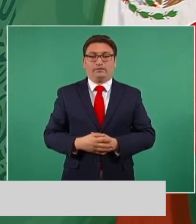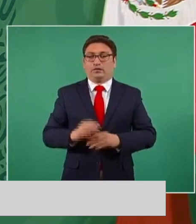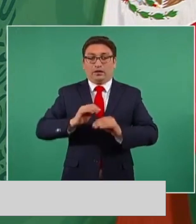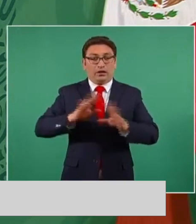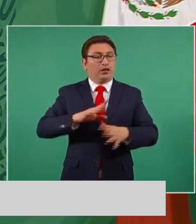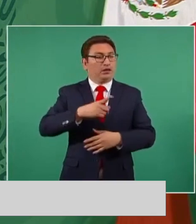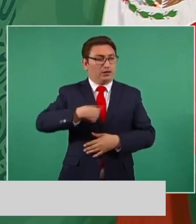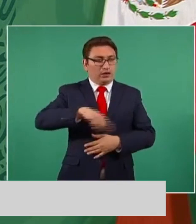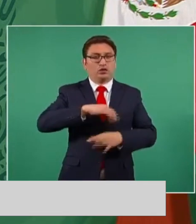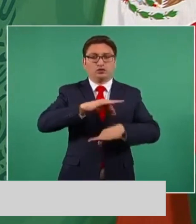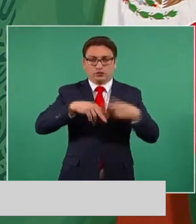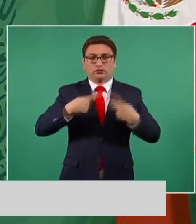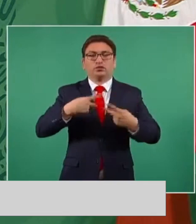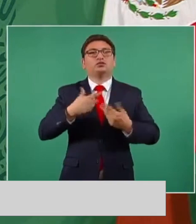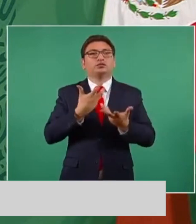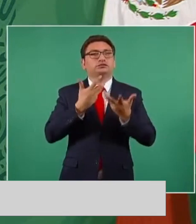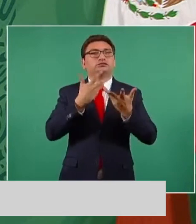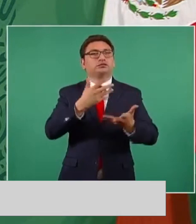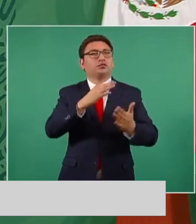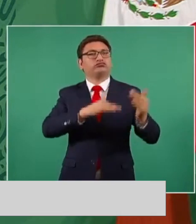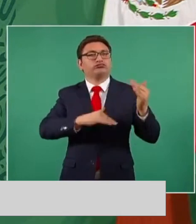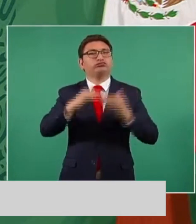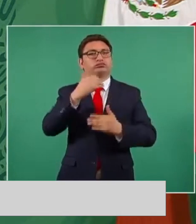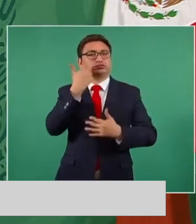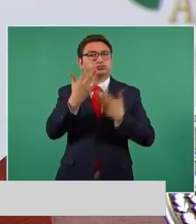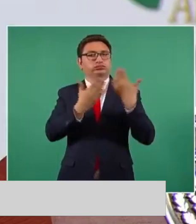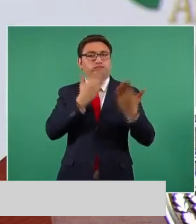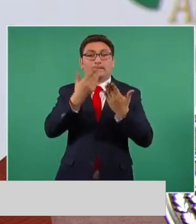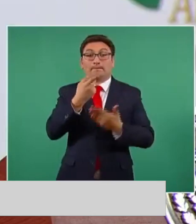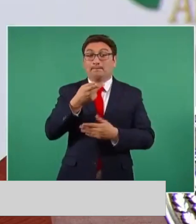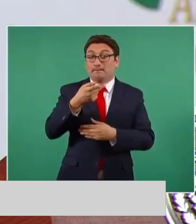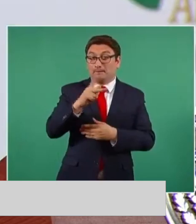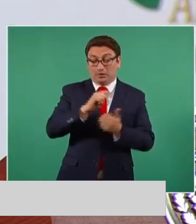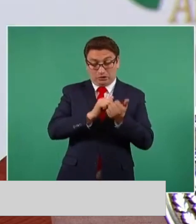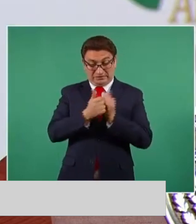superarnos, pero no volvernos egoístas